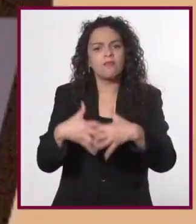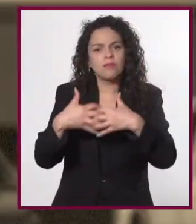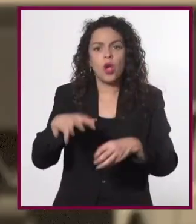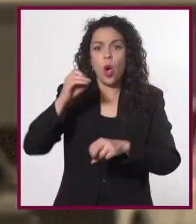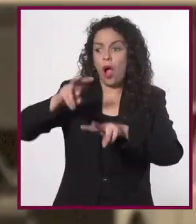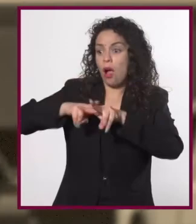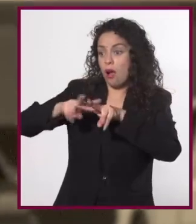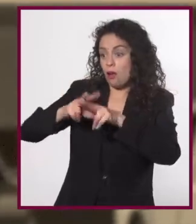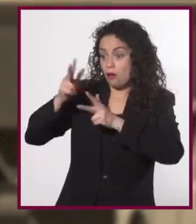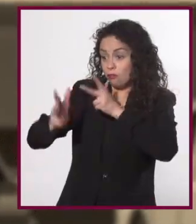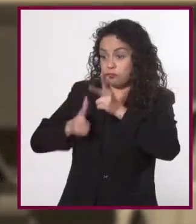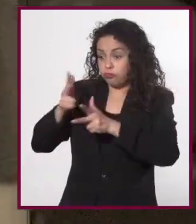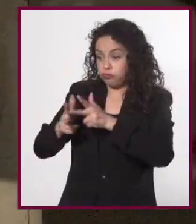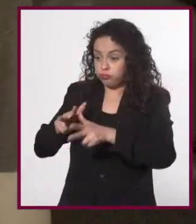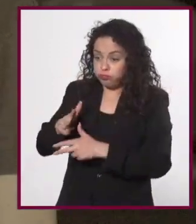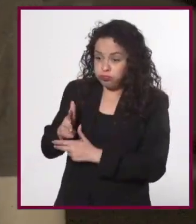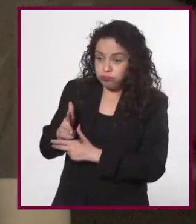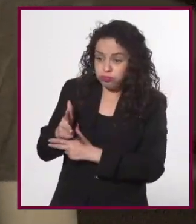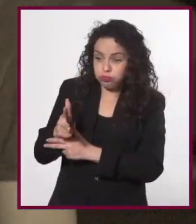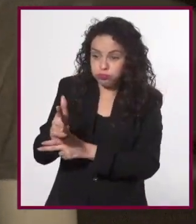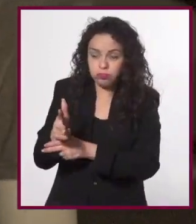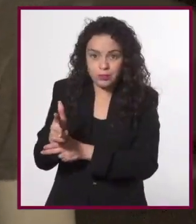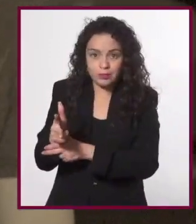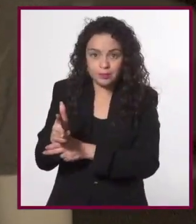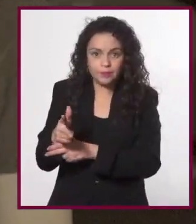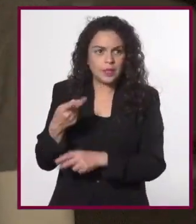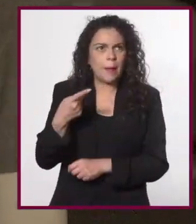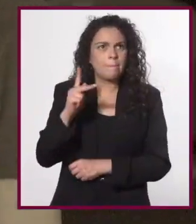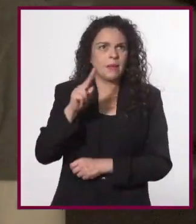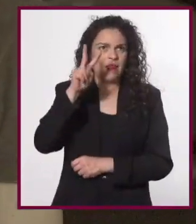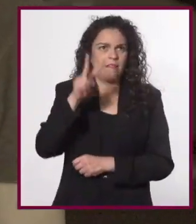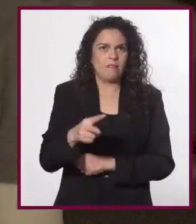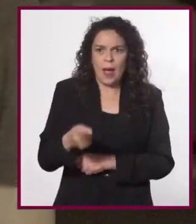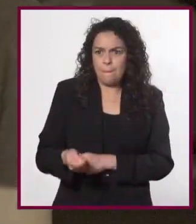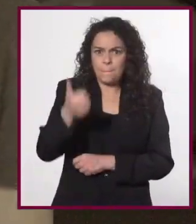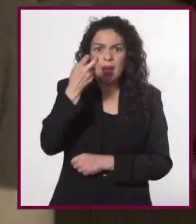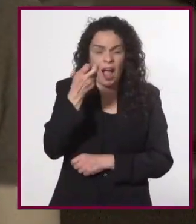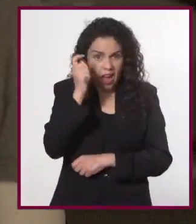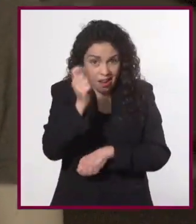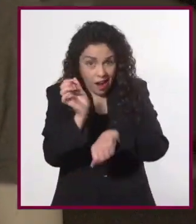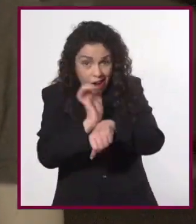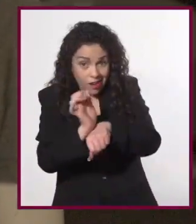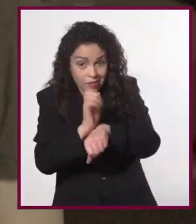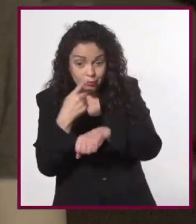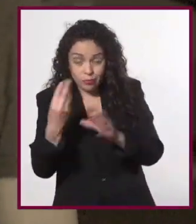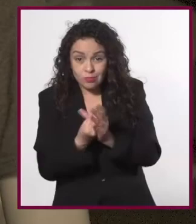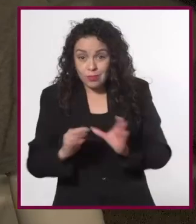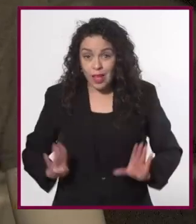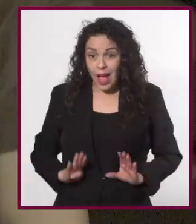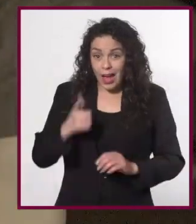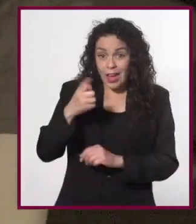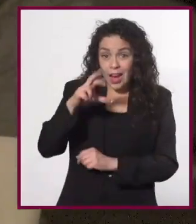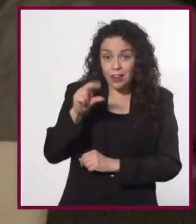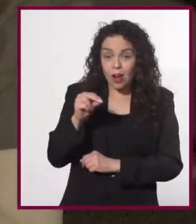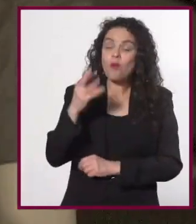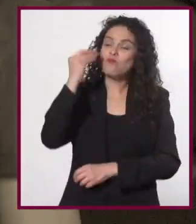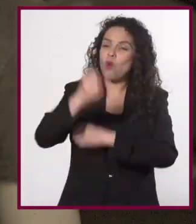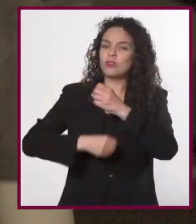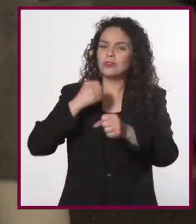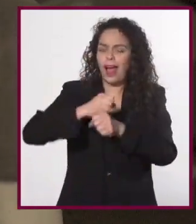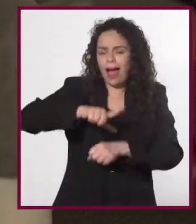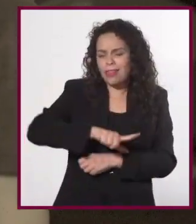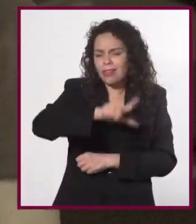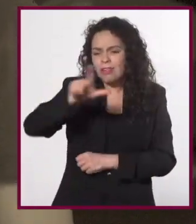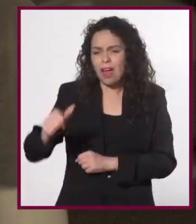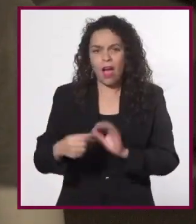tren a la estación. Pero en realidad, el nacimiento oficial de este género cinematográfico se ubica varios años